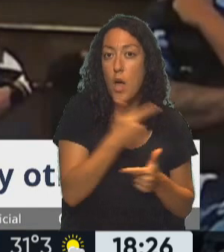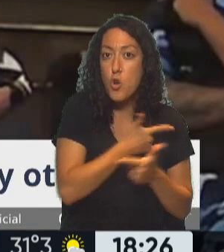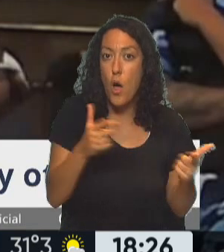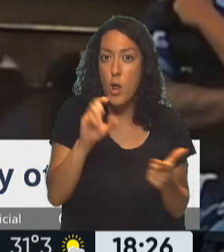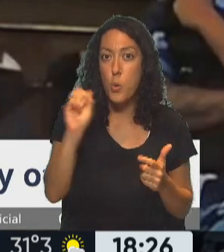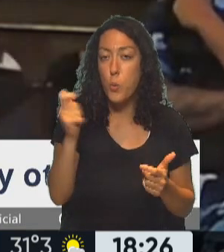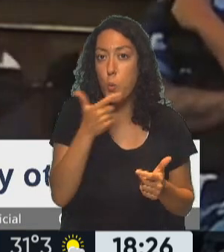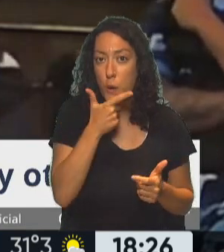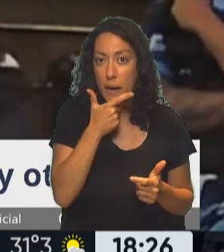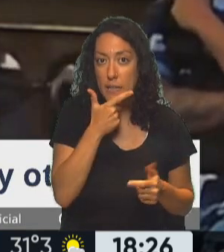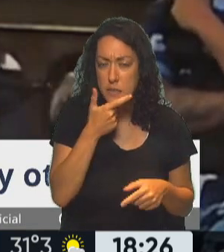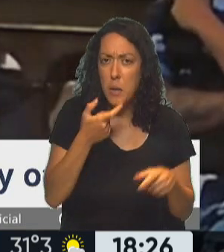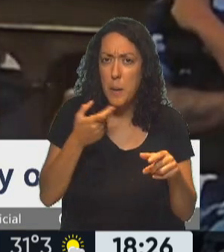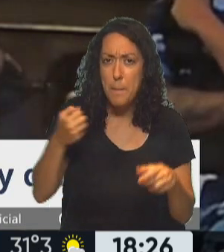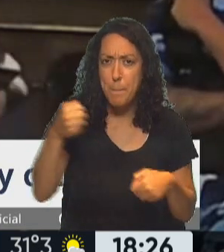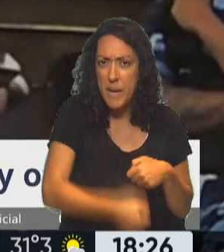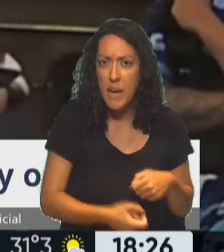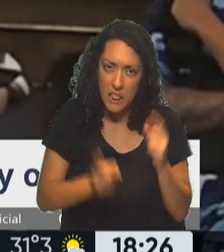Pertossi le pegó también a Fernando.